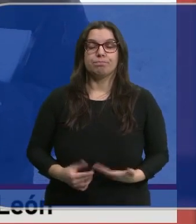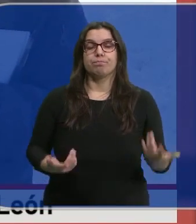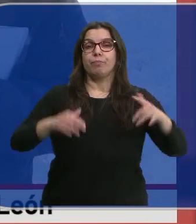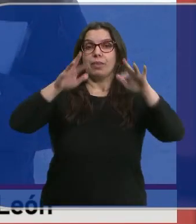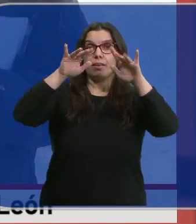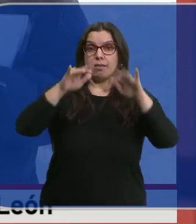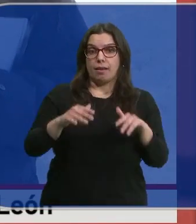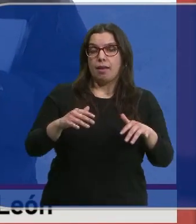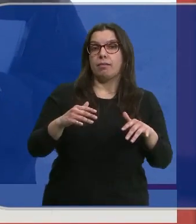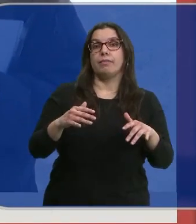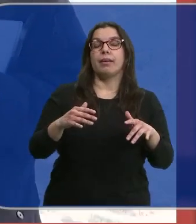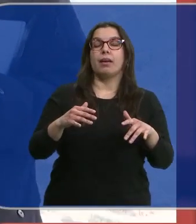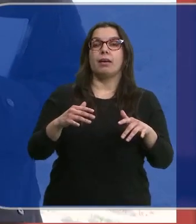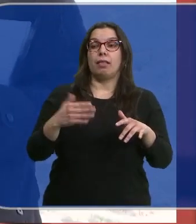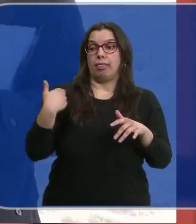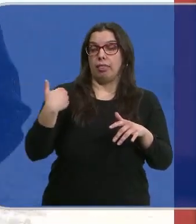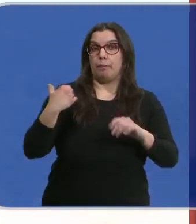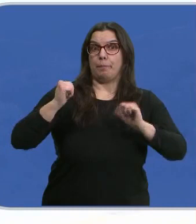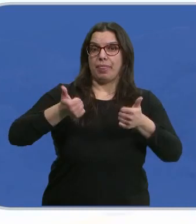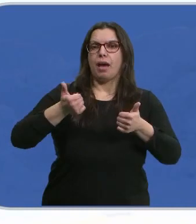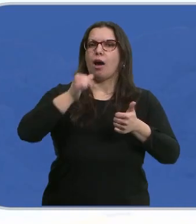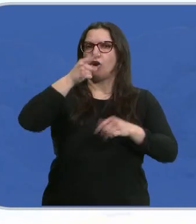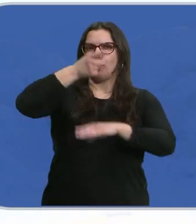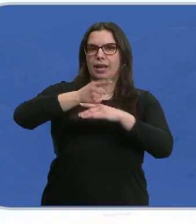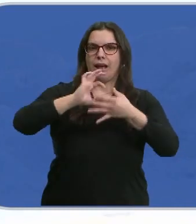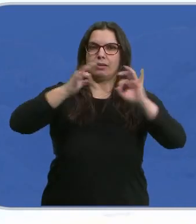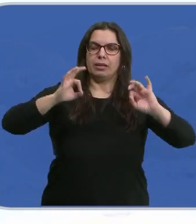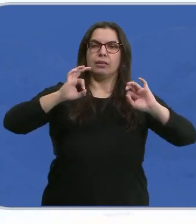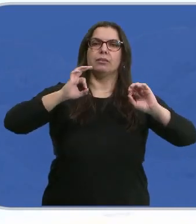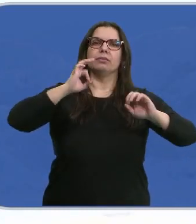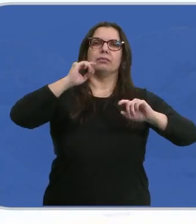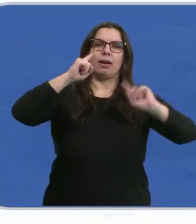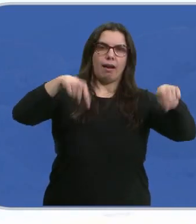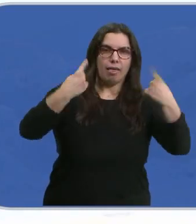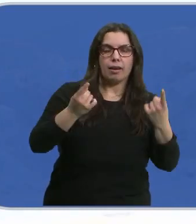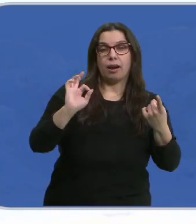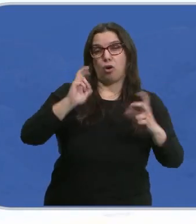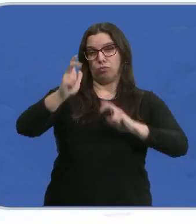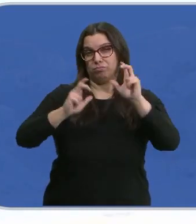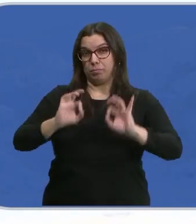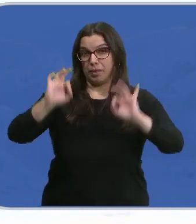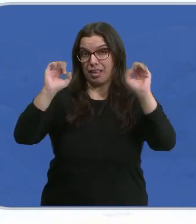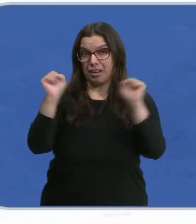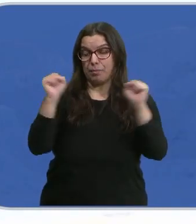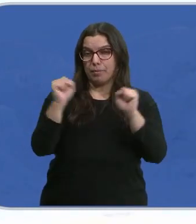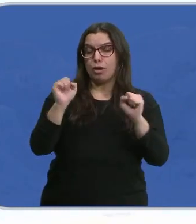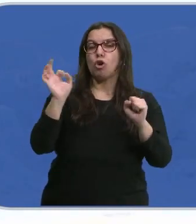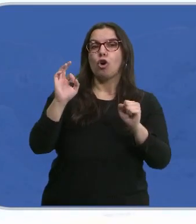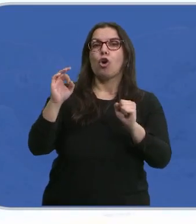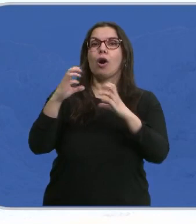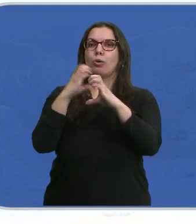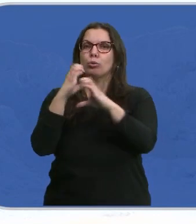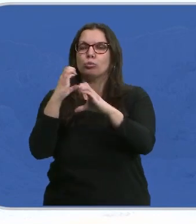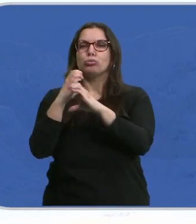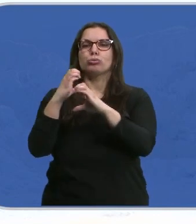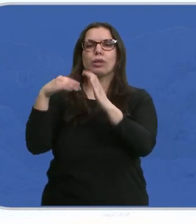La nieve caída en las últimas horas en Castilla y León obliga a usar cadenas o neumáticos de invierno e impide circular a camiones y autobuses por 3